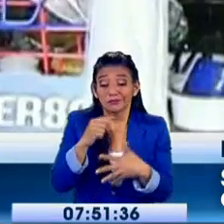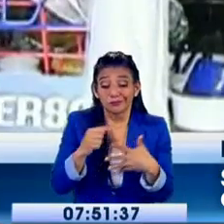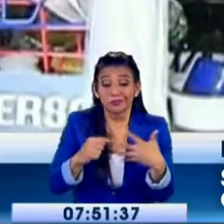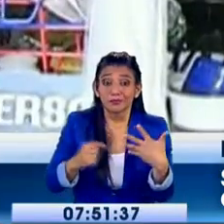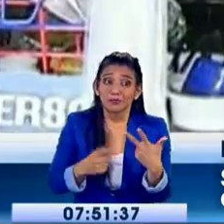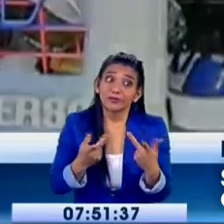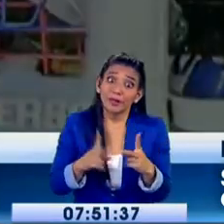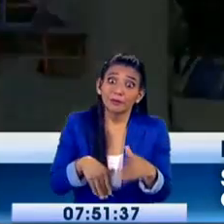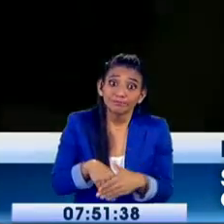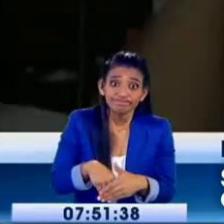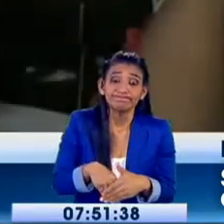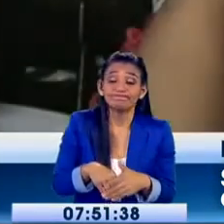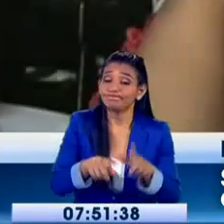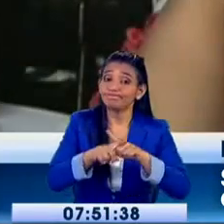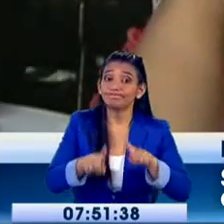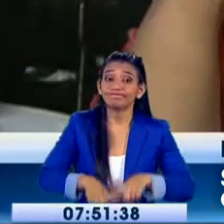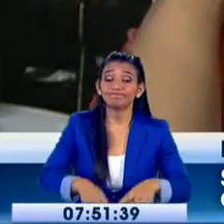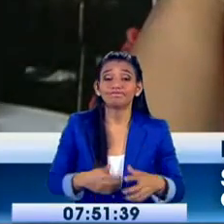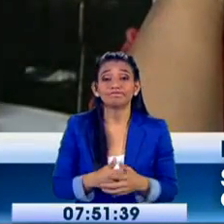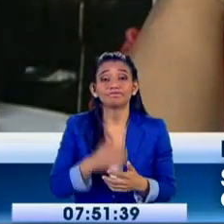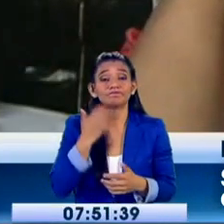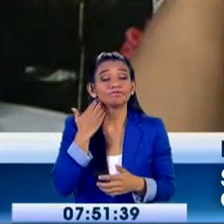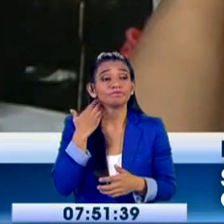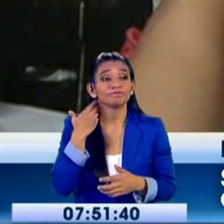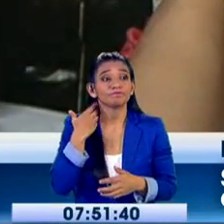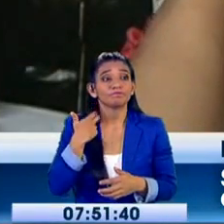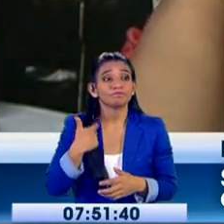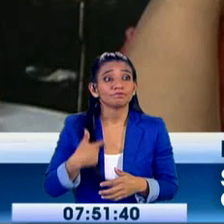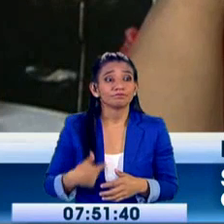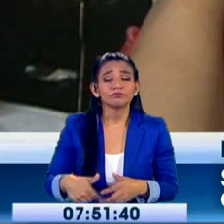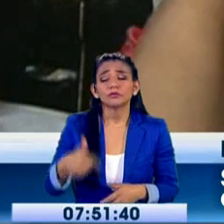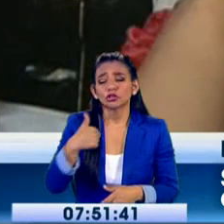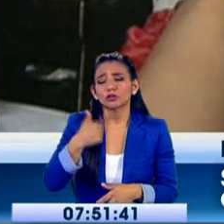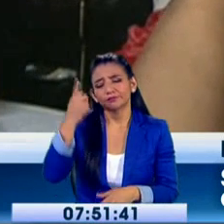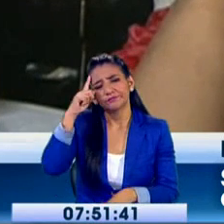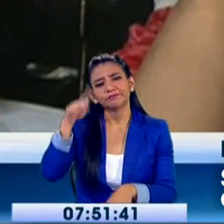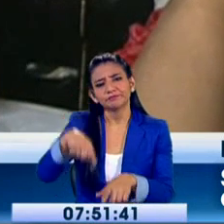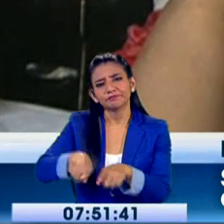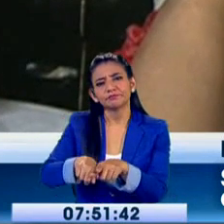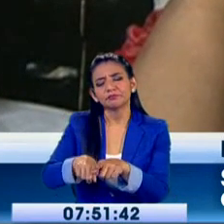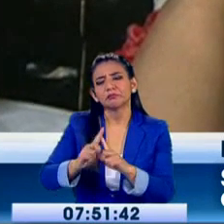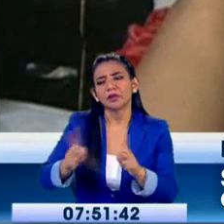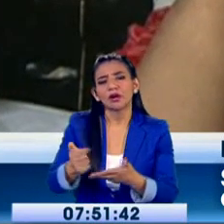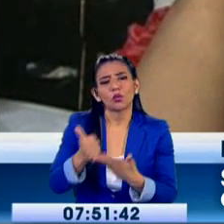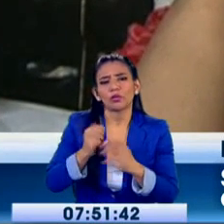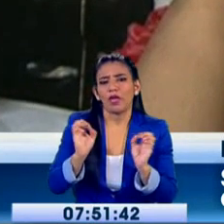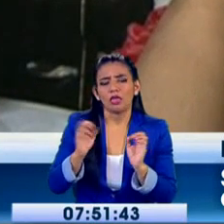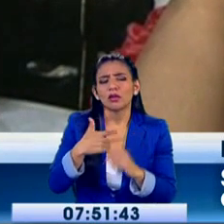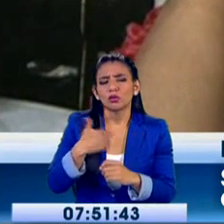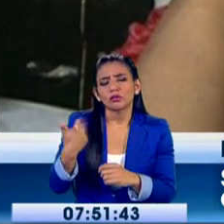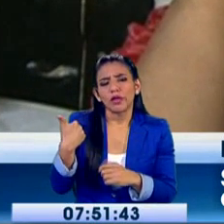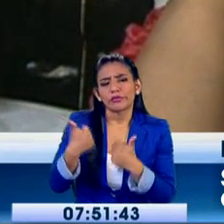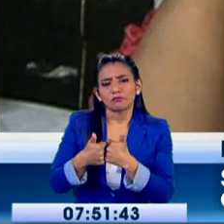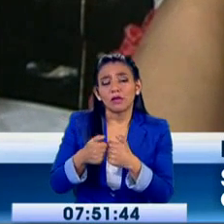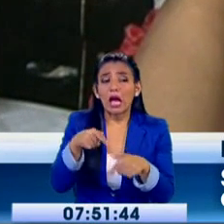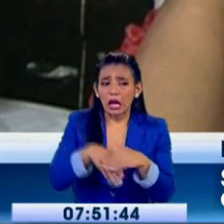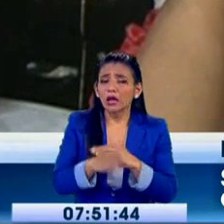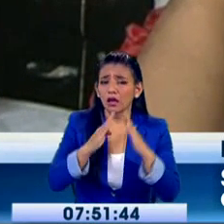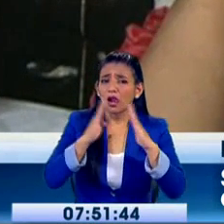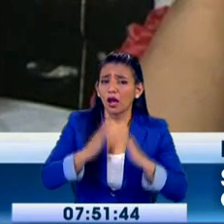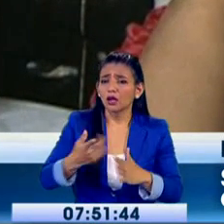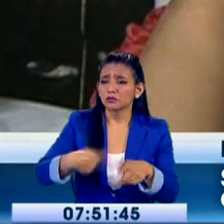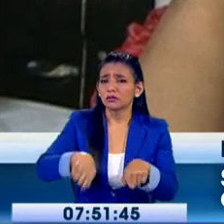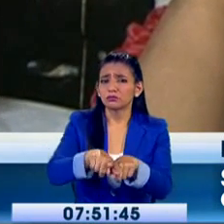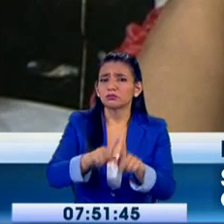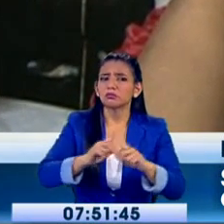y limitaciones. A la cuenta de madre soltera, tengo una pareja, pero él no me ayuda. ¿Y él vive aquí también? Vive aquí, pero como